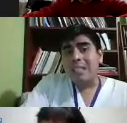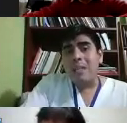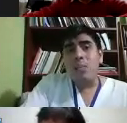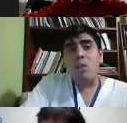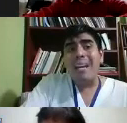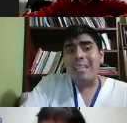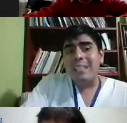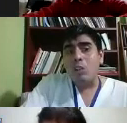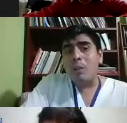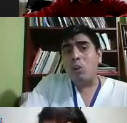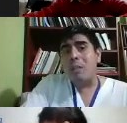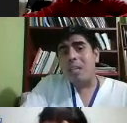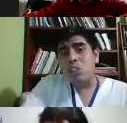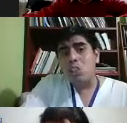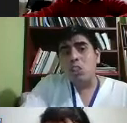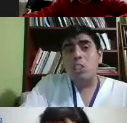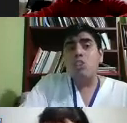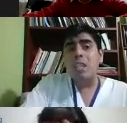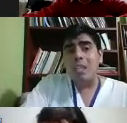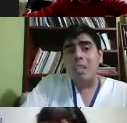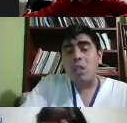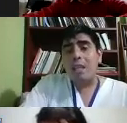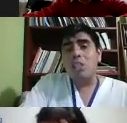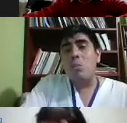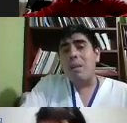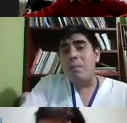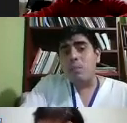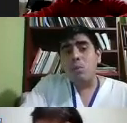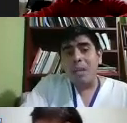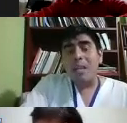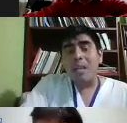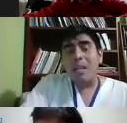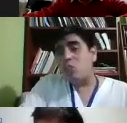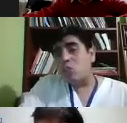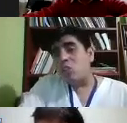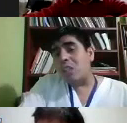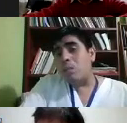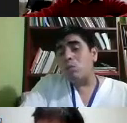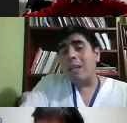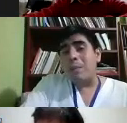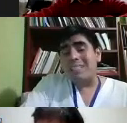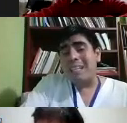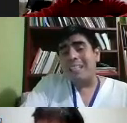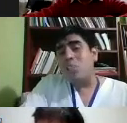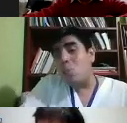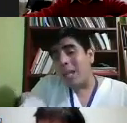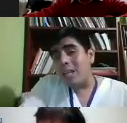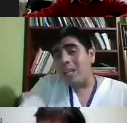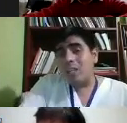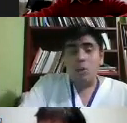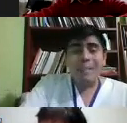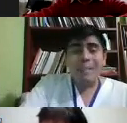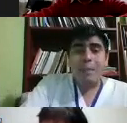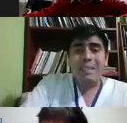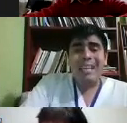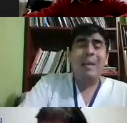que tiene, por ello va a garantizar una mejor ventilación y oxigenación, así como la limpieza pulmonar. Sabemos nosotros que tenemos una capacidad residual,